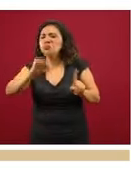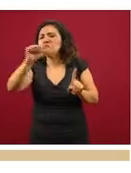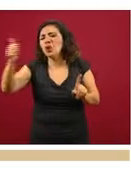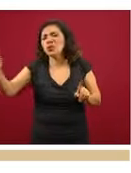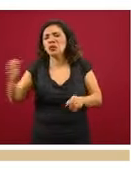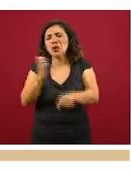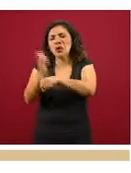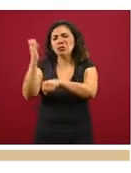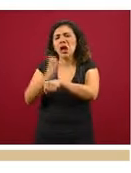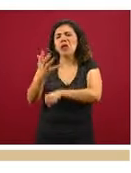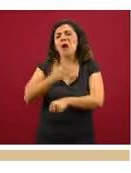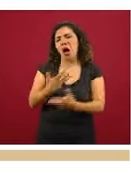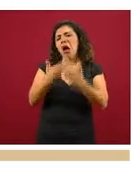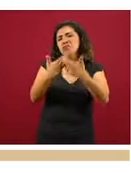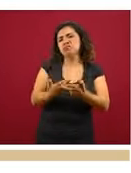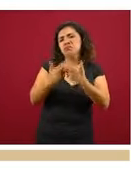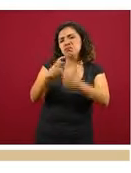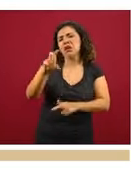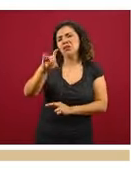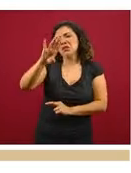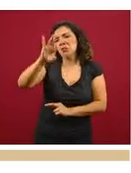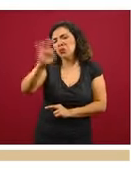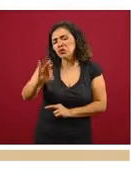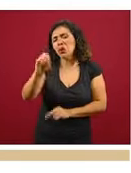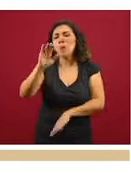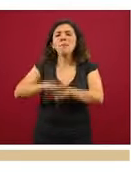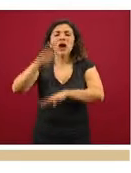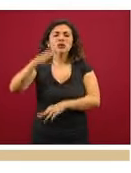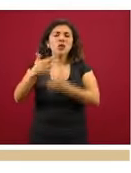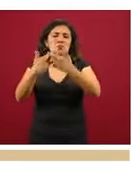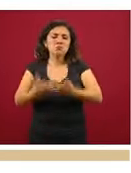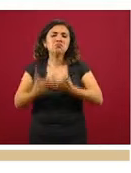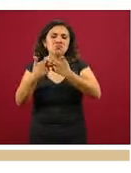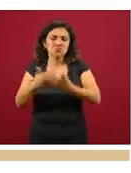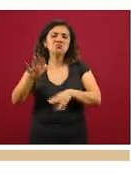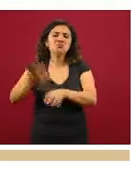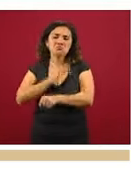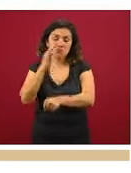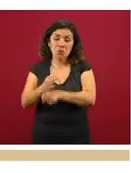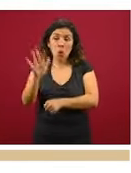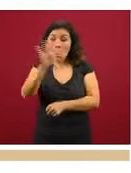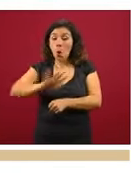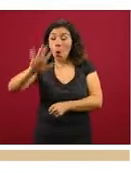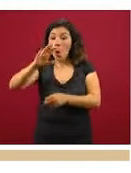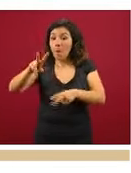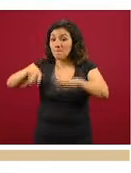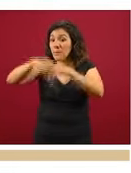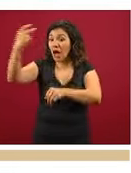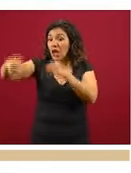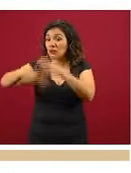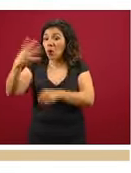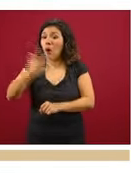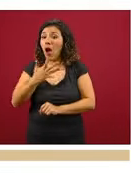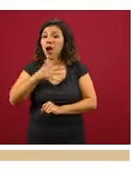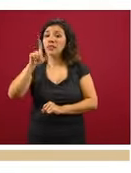menos 30% o más de disponibilidad en camas generales, siendo el total de estas camas disponibles